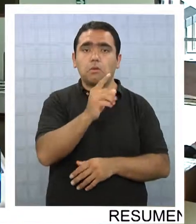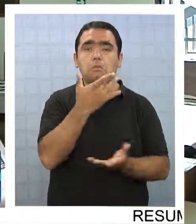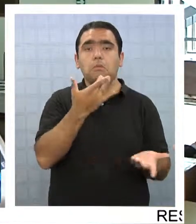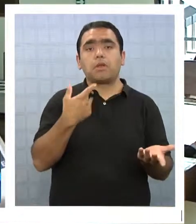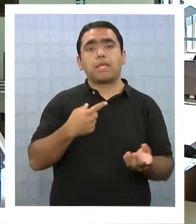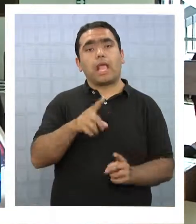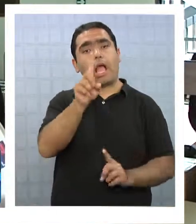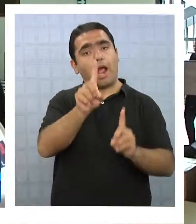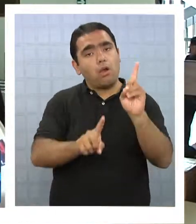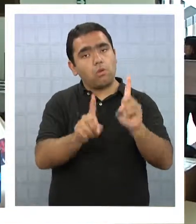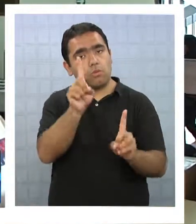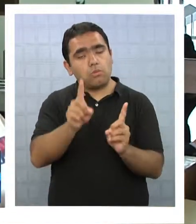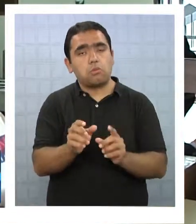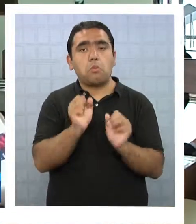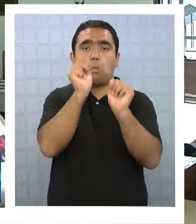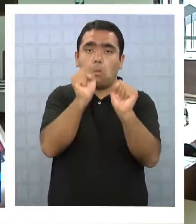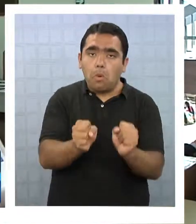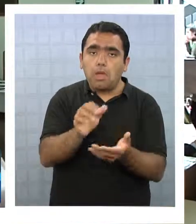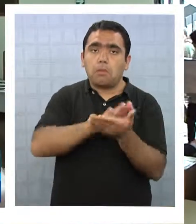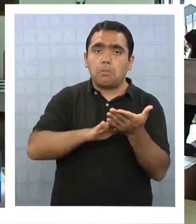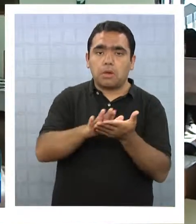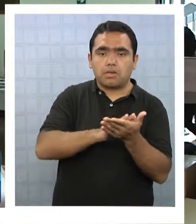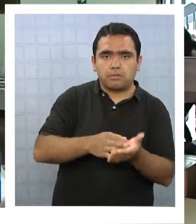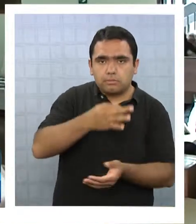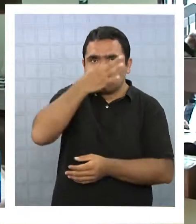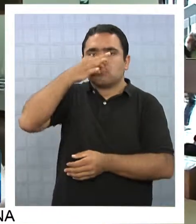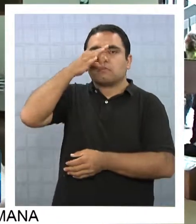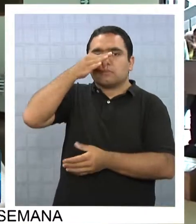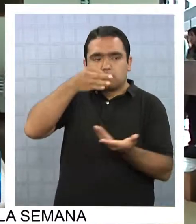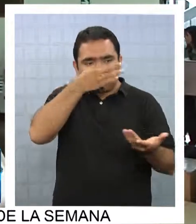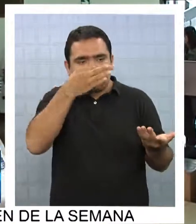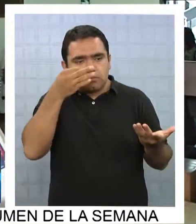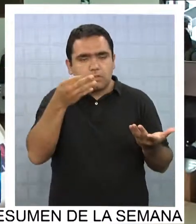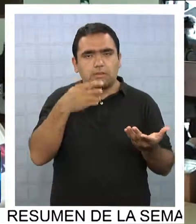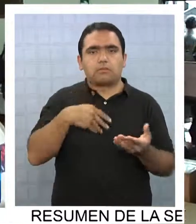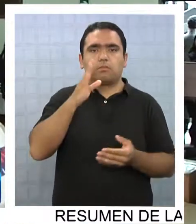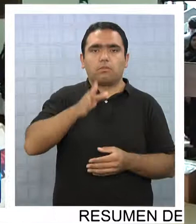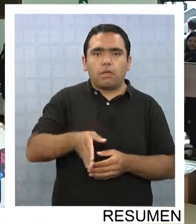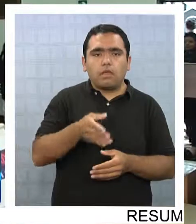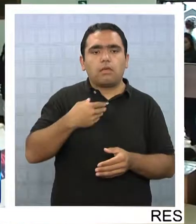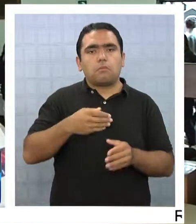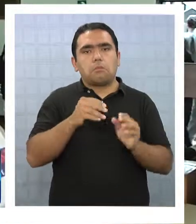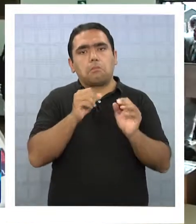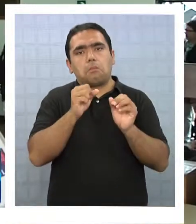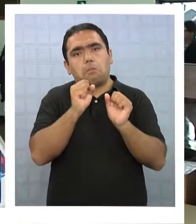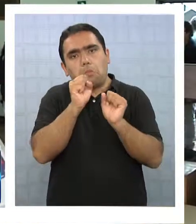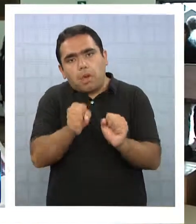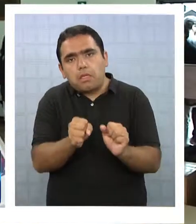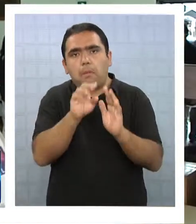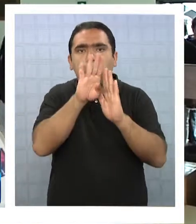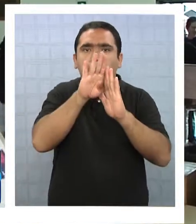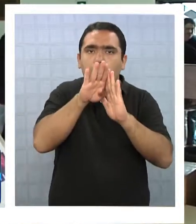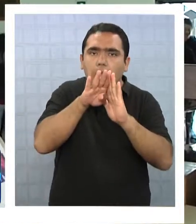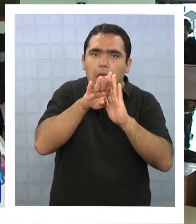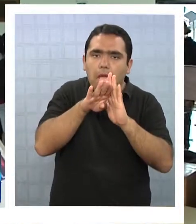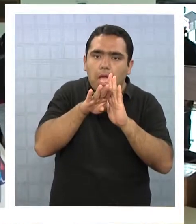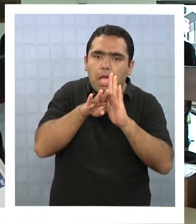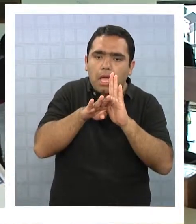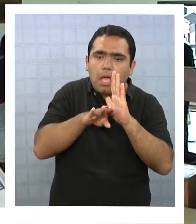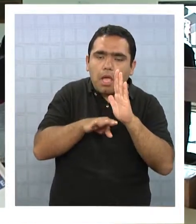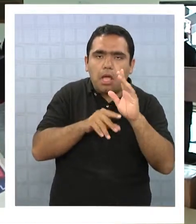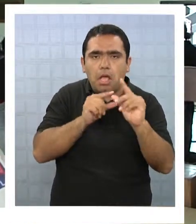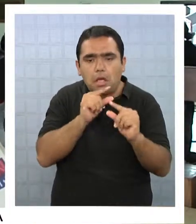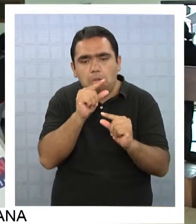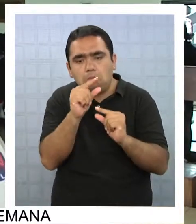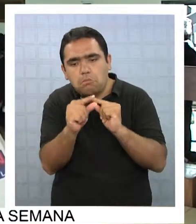una respuesta pertinente, técnica, están quedando fuera de los servicios por